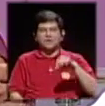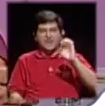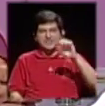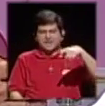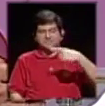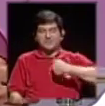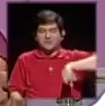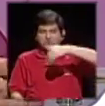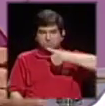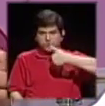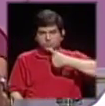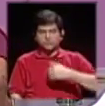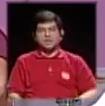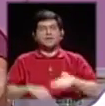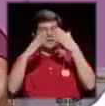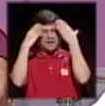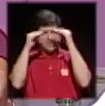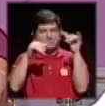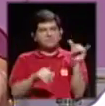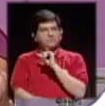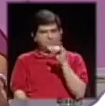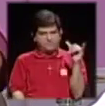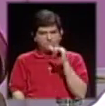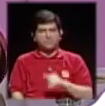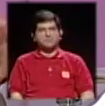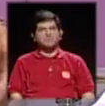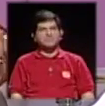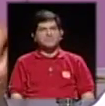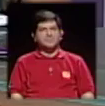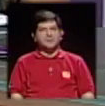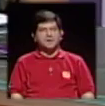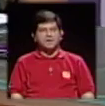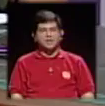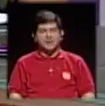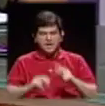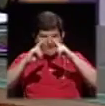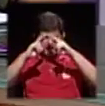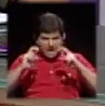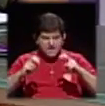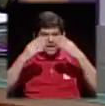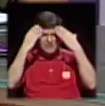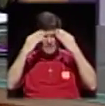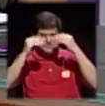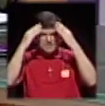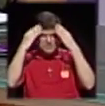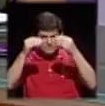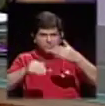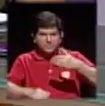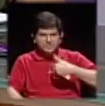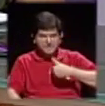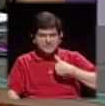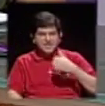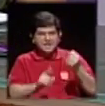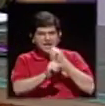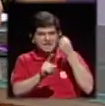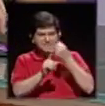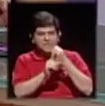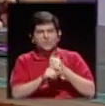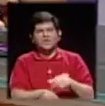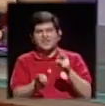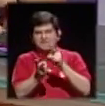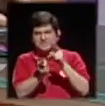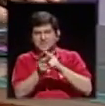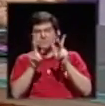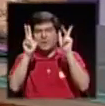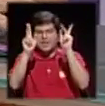Nosotros tenemos informes también, o sea, han sido objeto de análisis los informes que hay de la violencia sexual que sufren